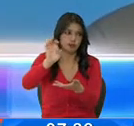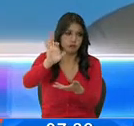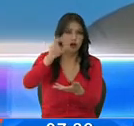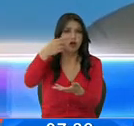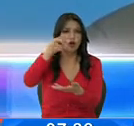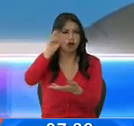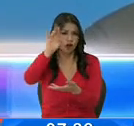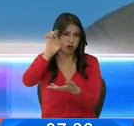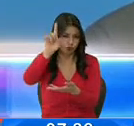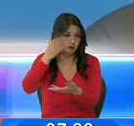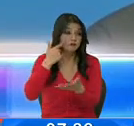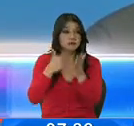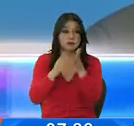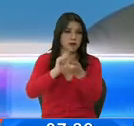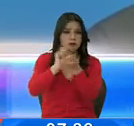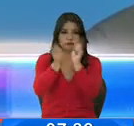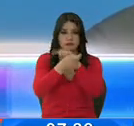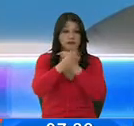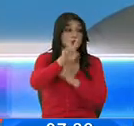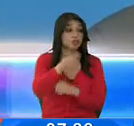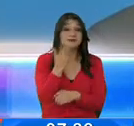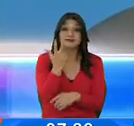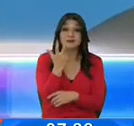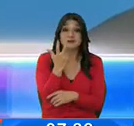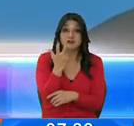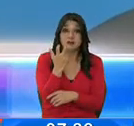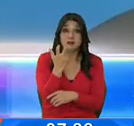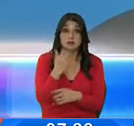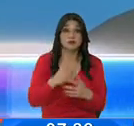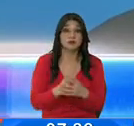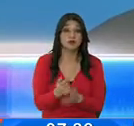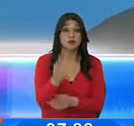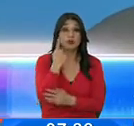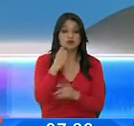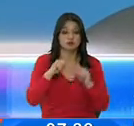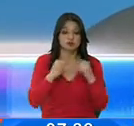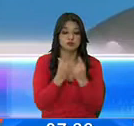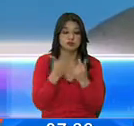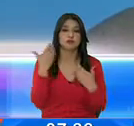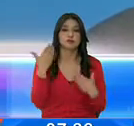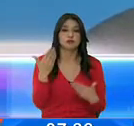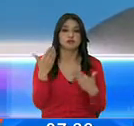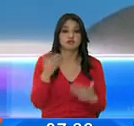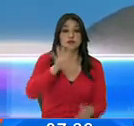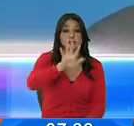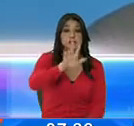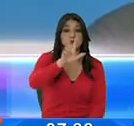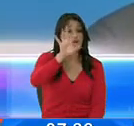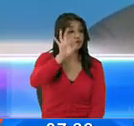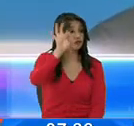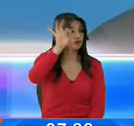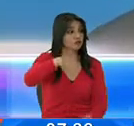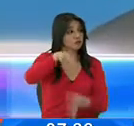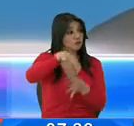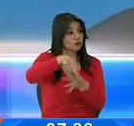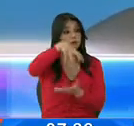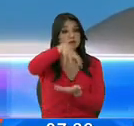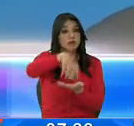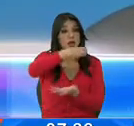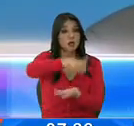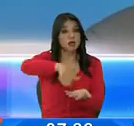sólo por dar un ejemplo en el 2013 un movimiento político con el 53 por ciento nosotros en la provincia del azuay